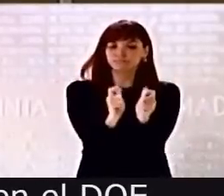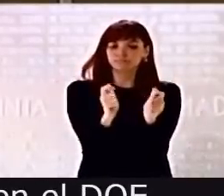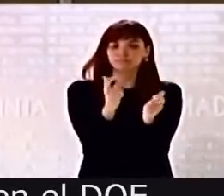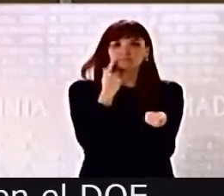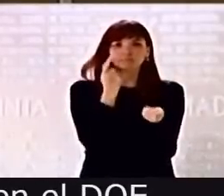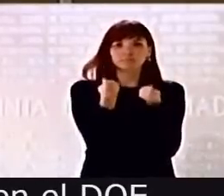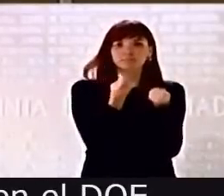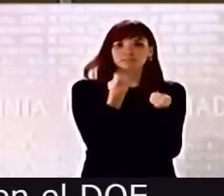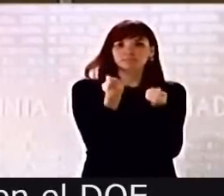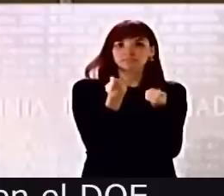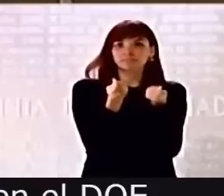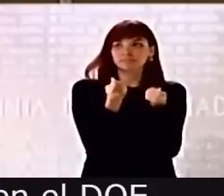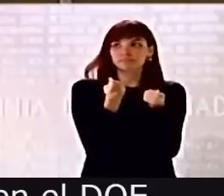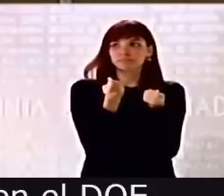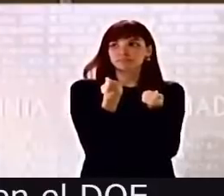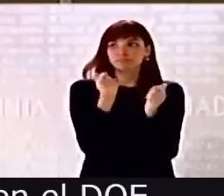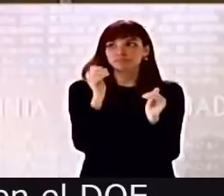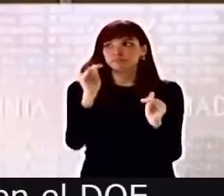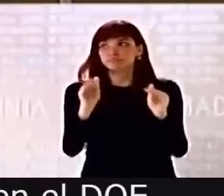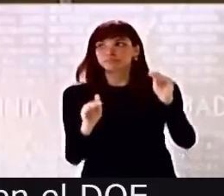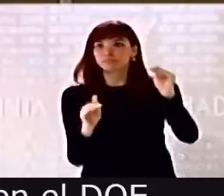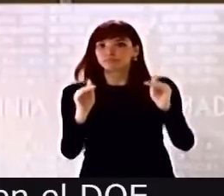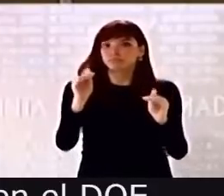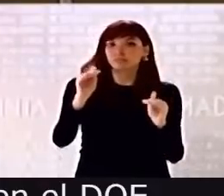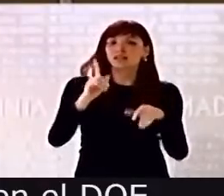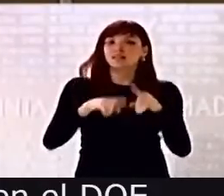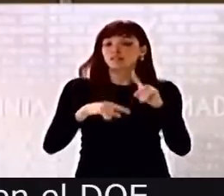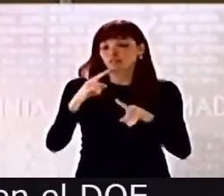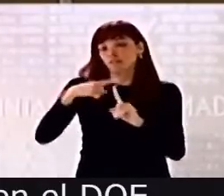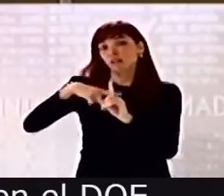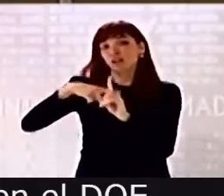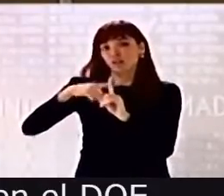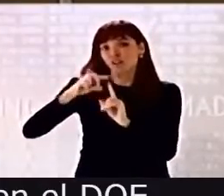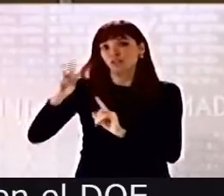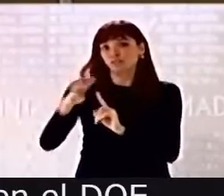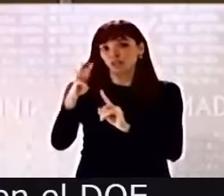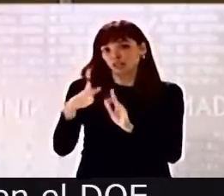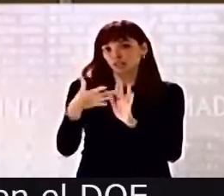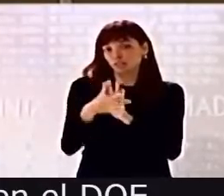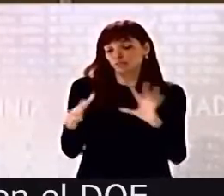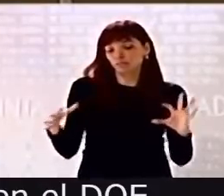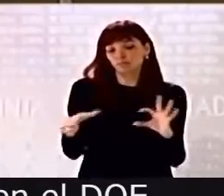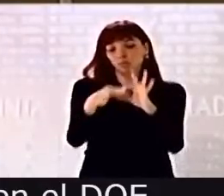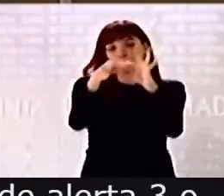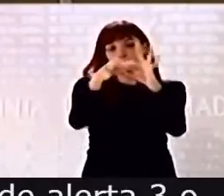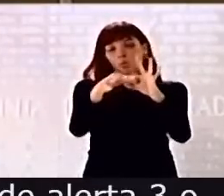en consonancia con el nivel de alerta 3 o nivel de alerta